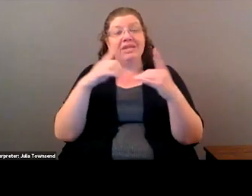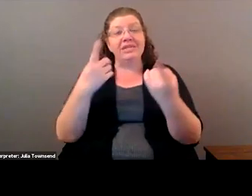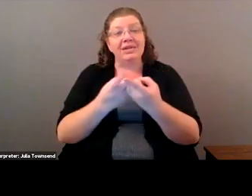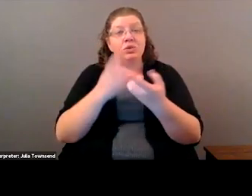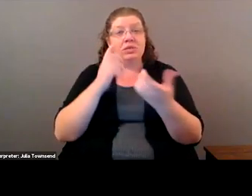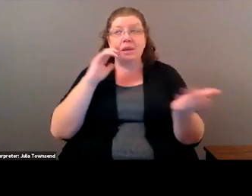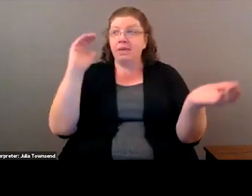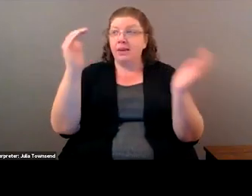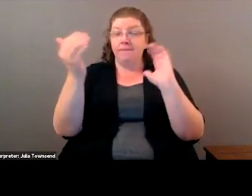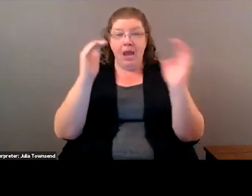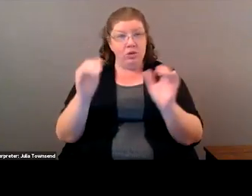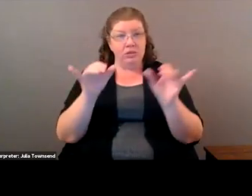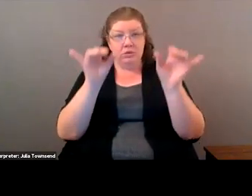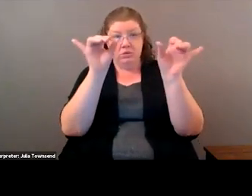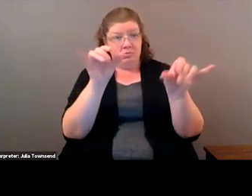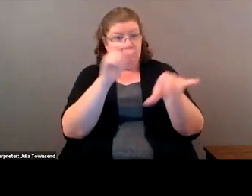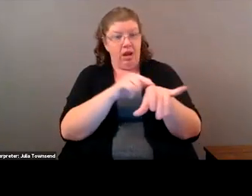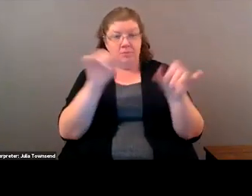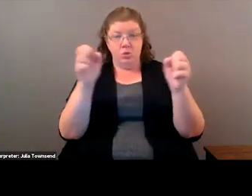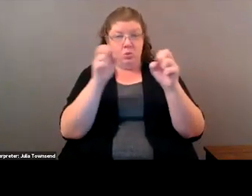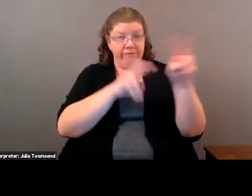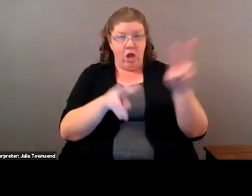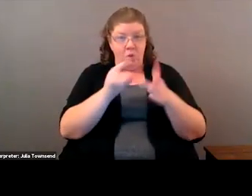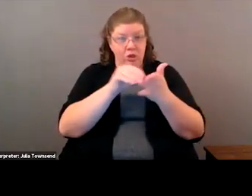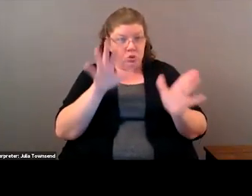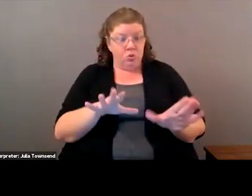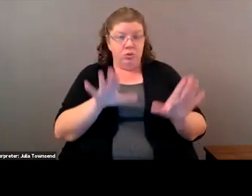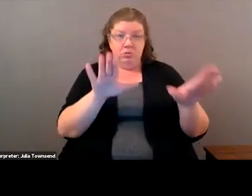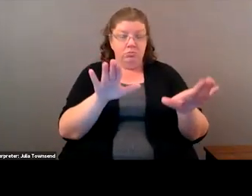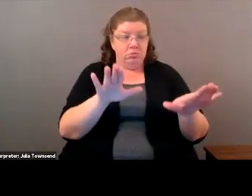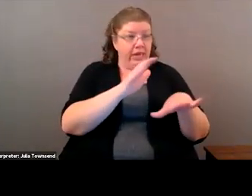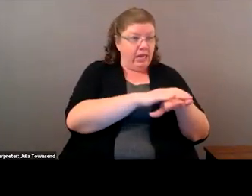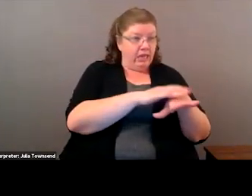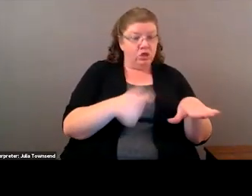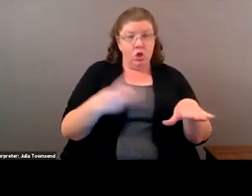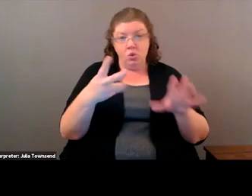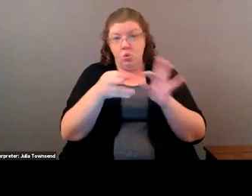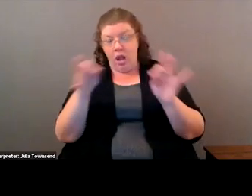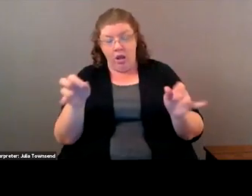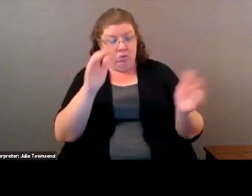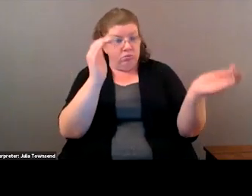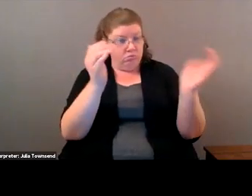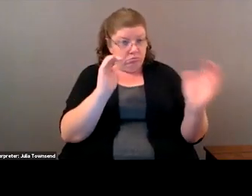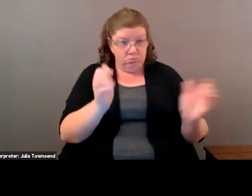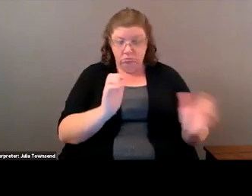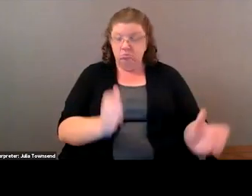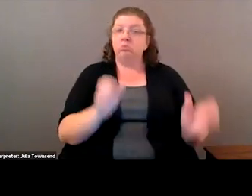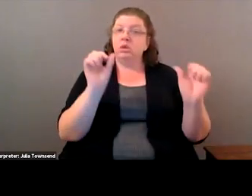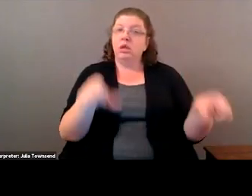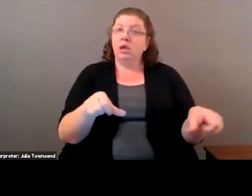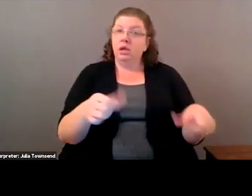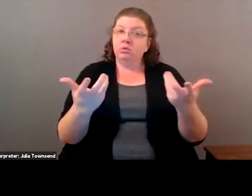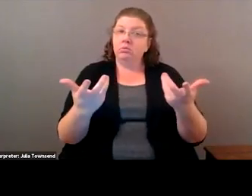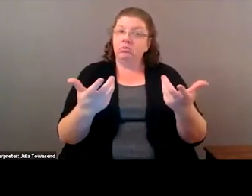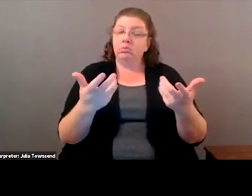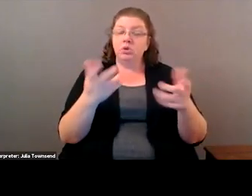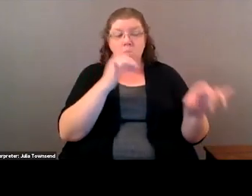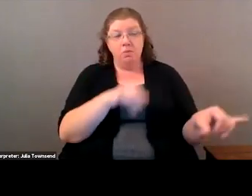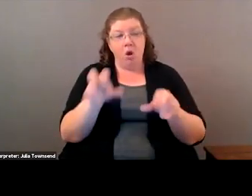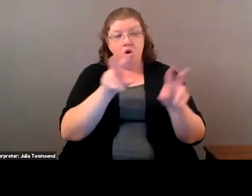y pueden comparar los distritos y así pueden monitorear los estándares esto